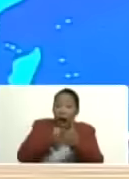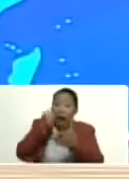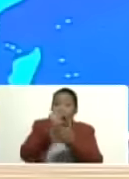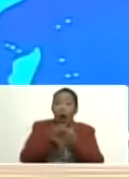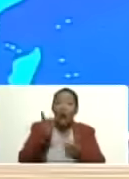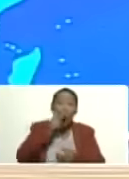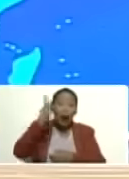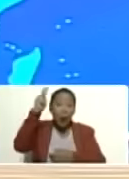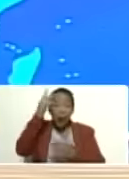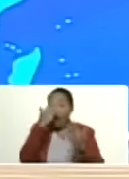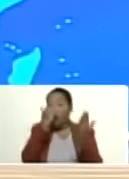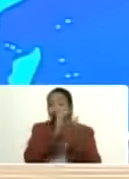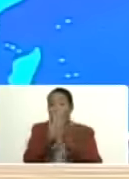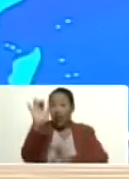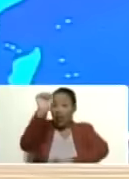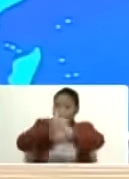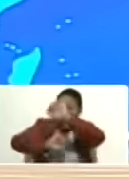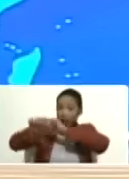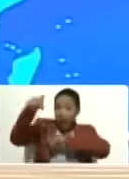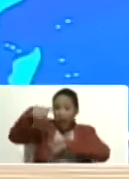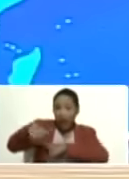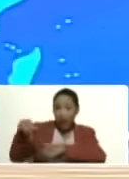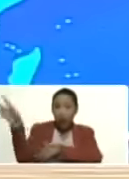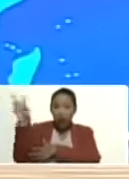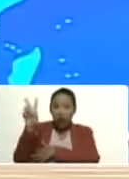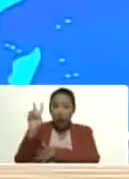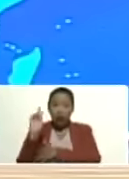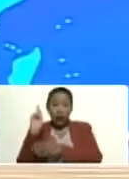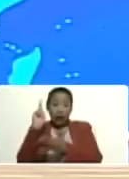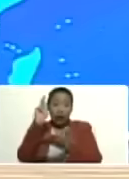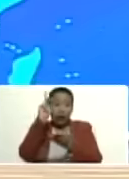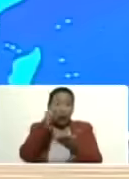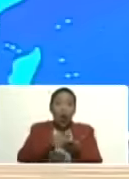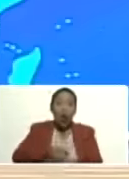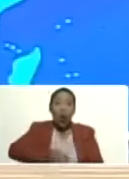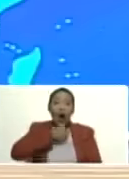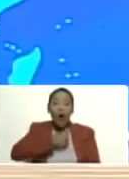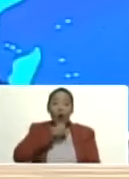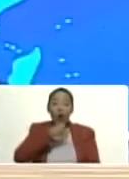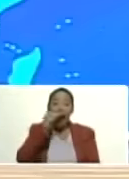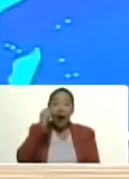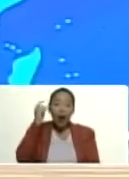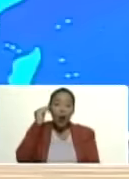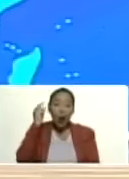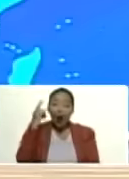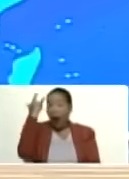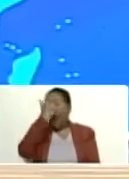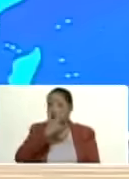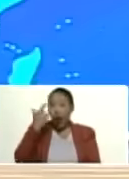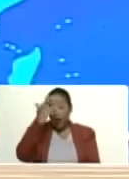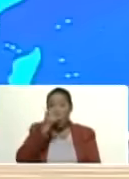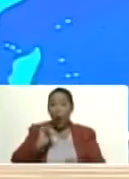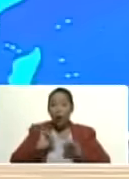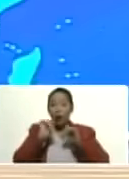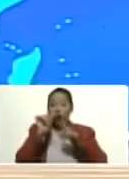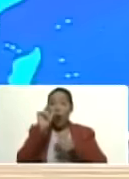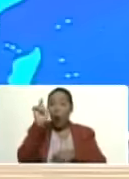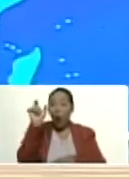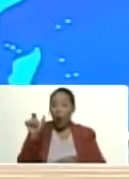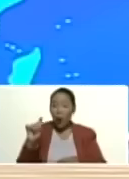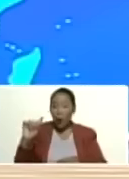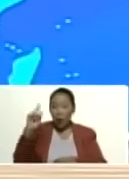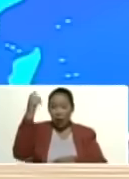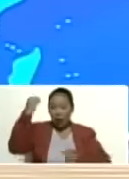Guaycaipuro al frente. Con la llegada de nuestros abuelos africanos, surgió Andresote, la primera